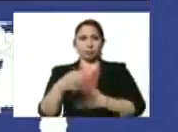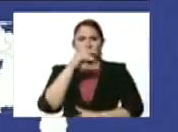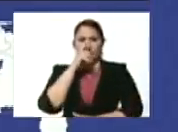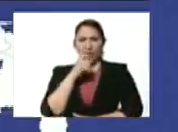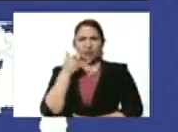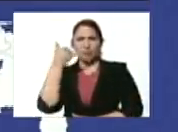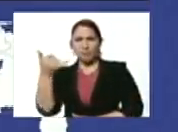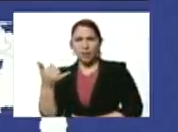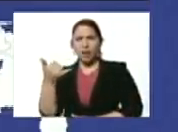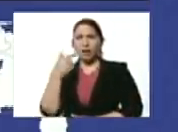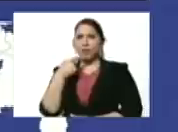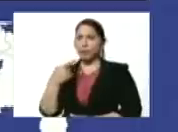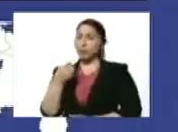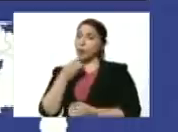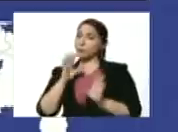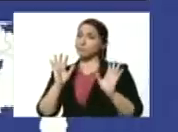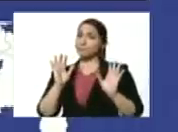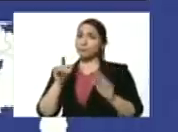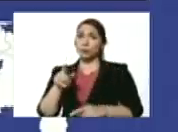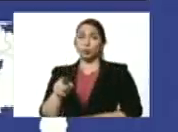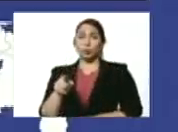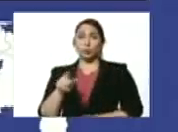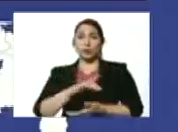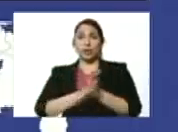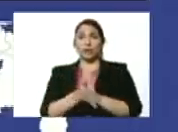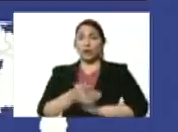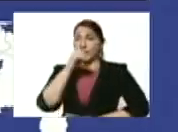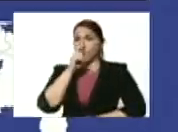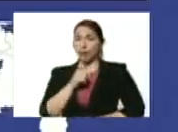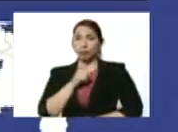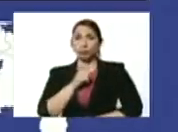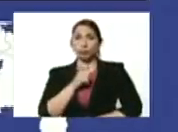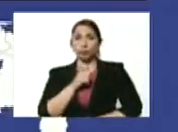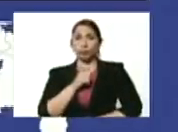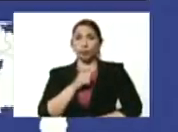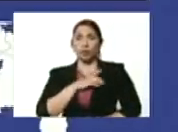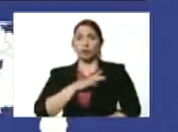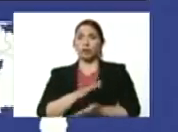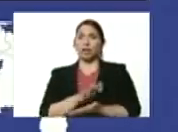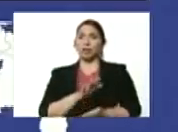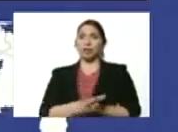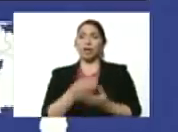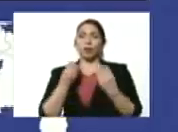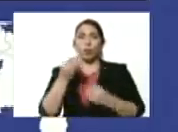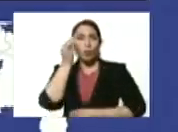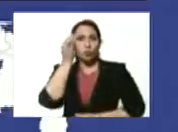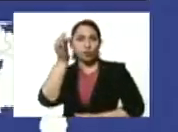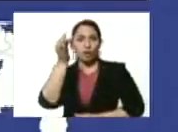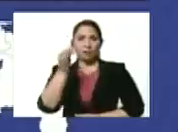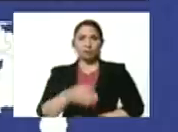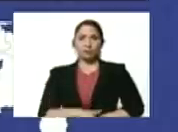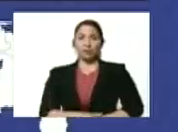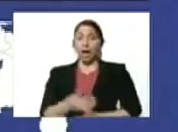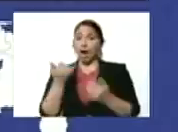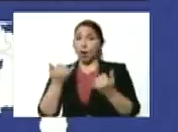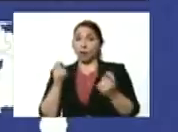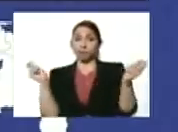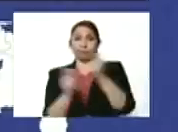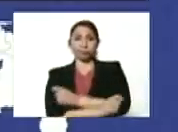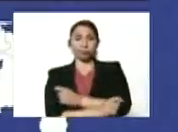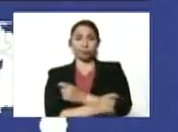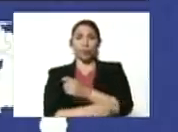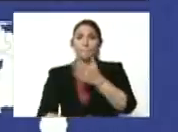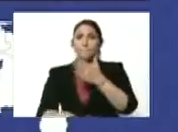dije, bueno, se te acabaron tus años de tranquilidad como concejal. Ahora vas